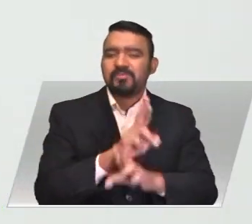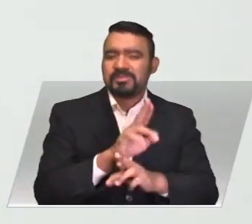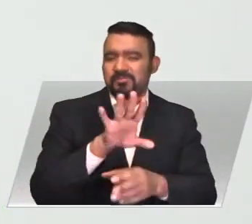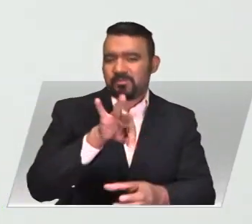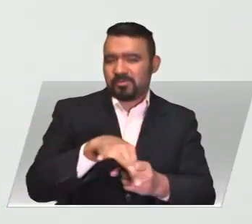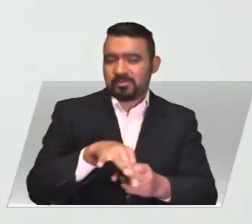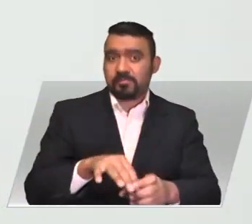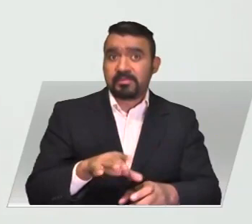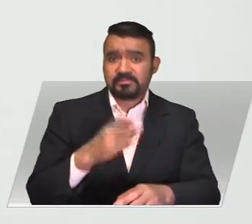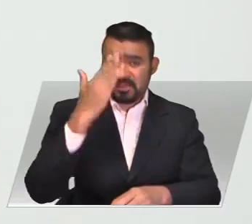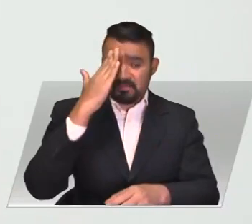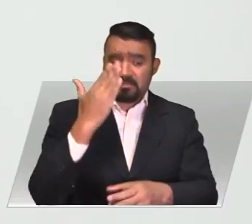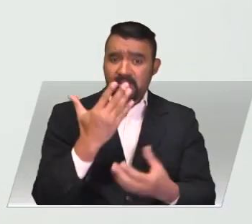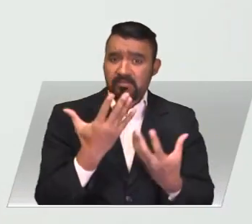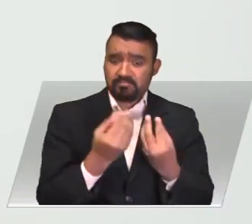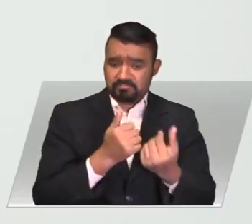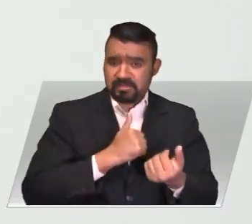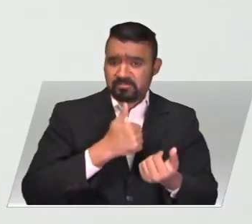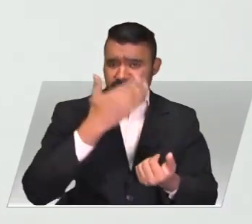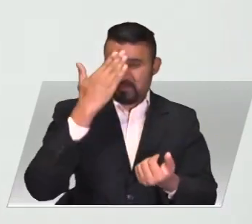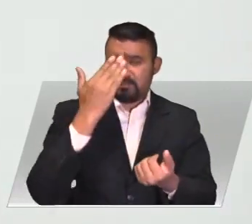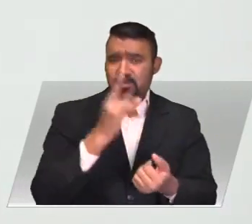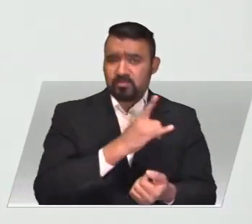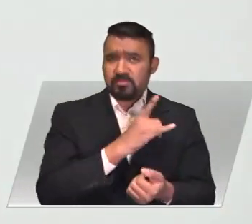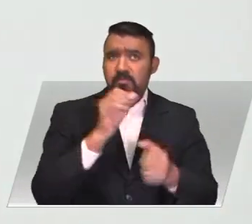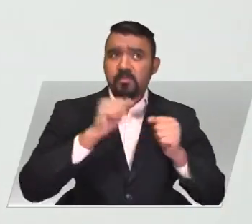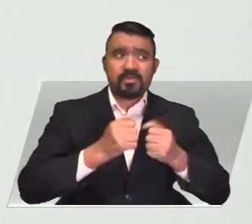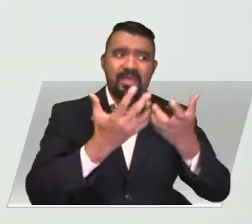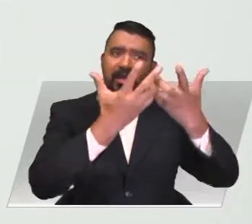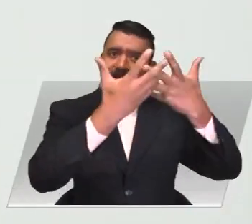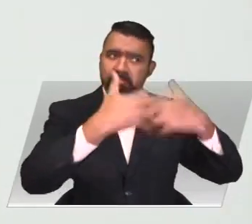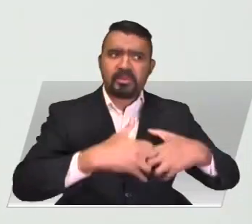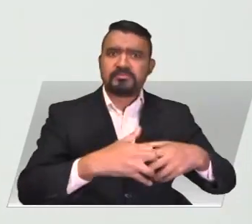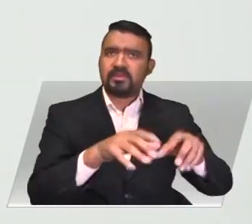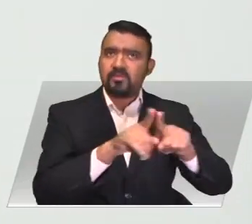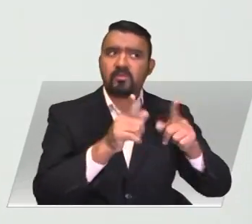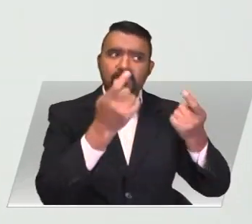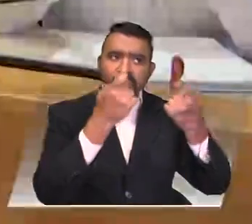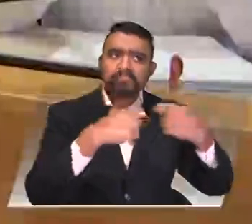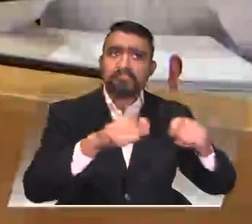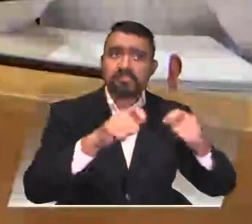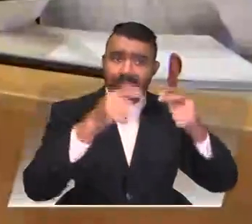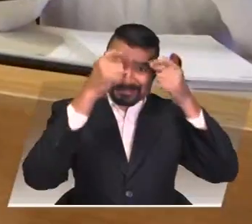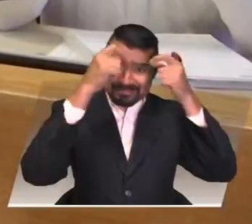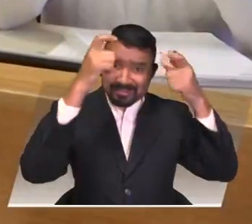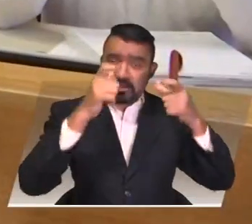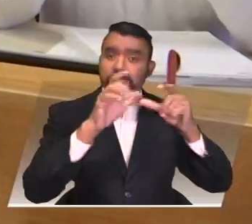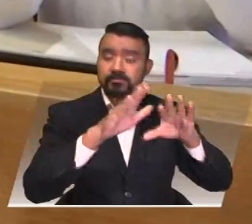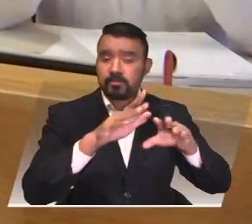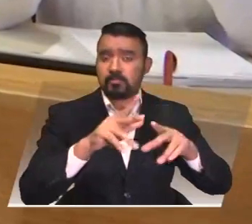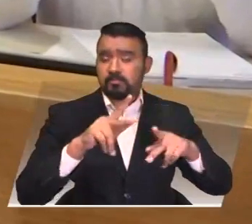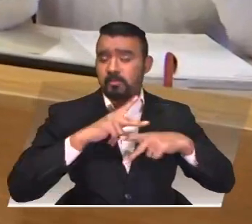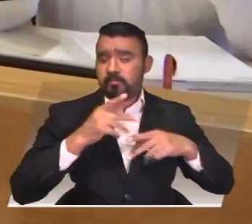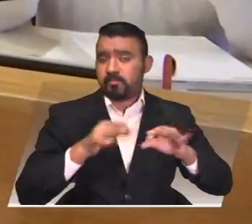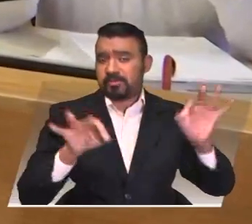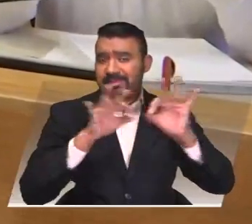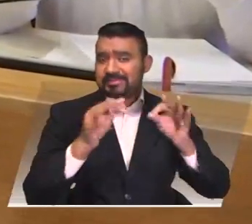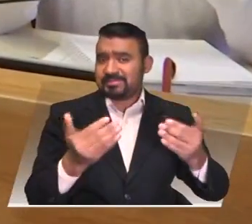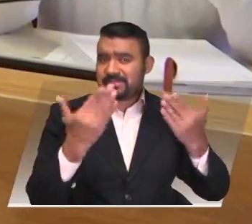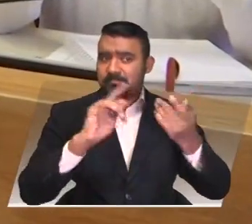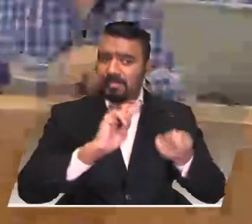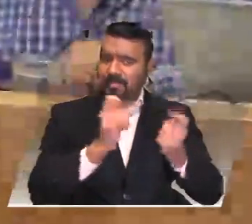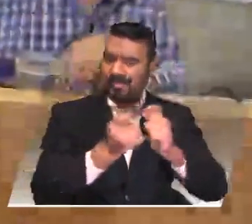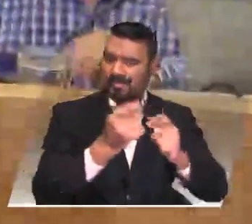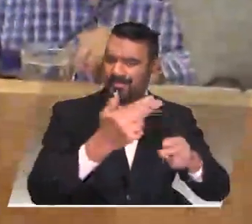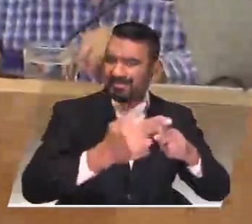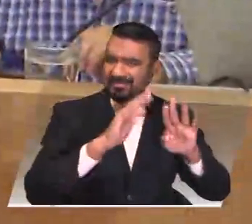académico, indudablemente, la mejor opción es la de empresa industrial y comercial del Estado. En dos oportunidades, una de ellas